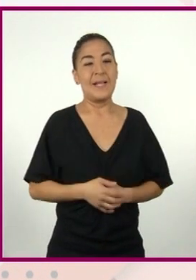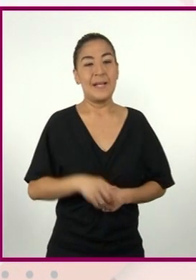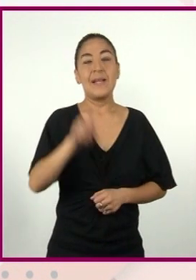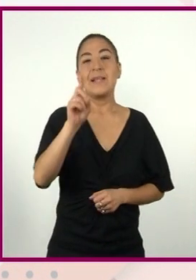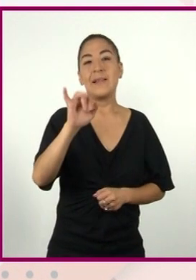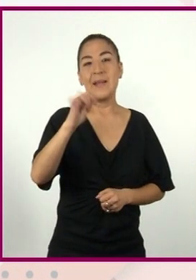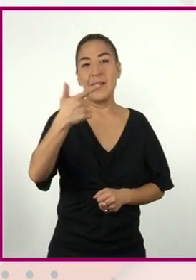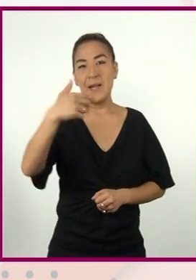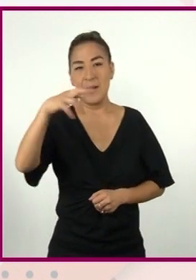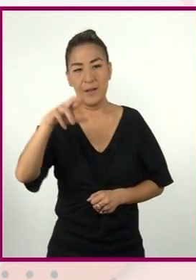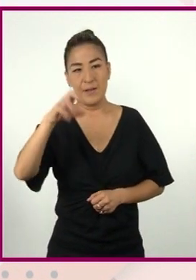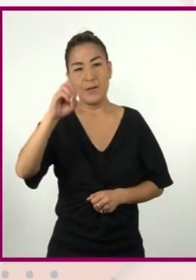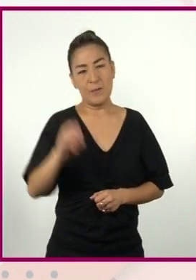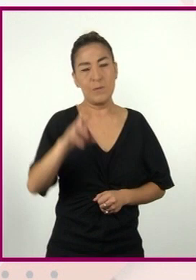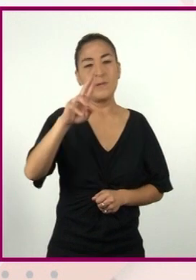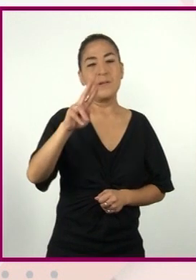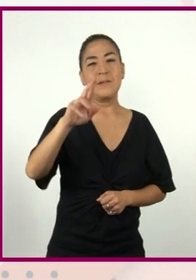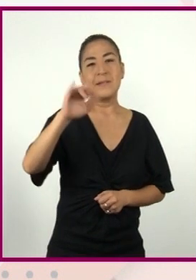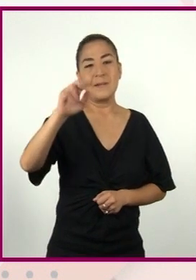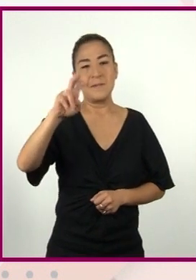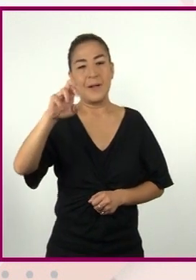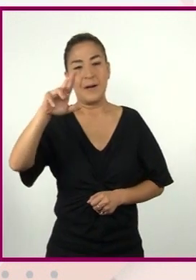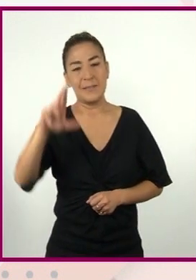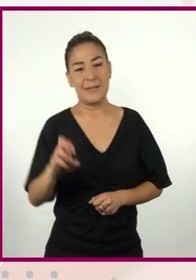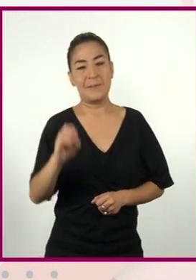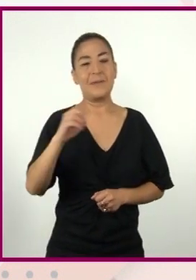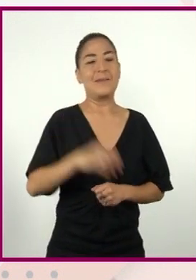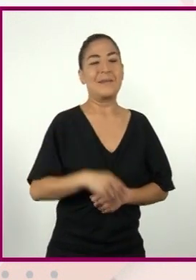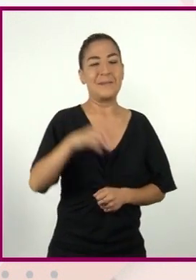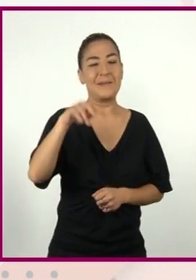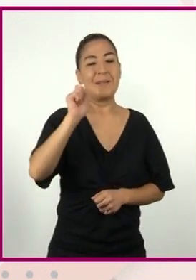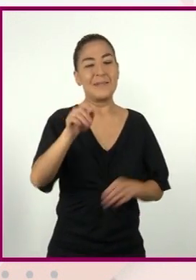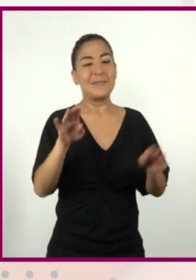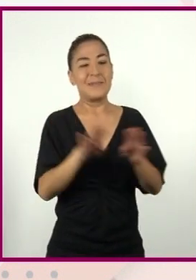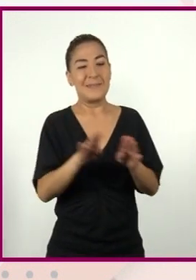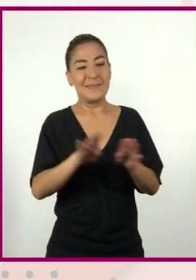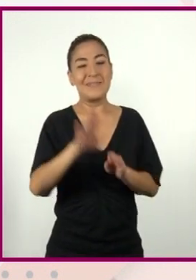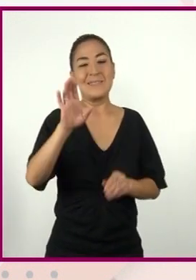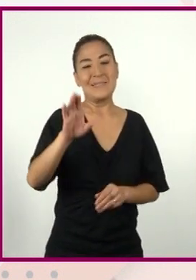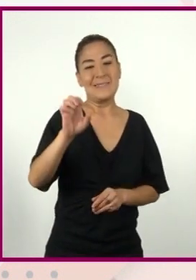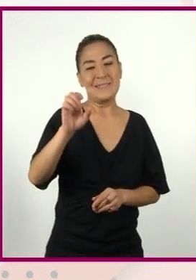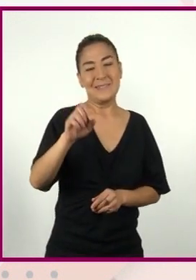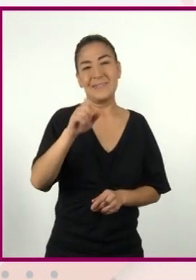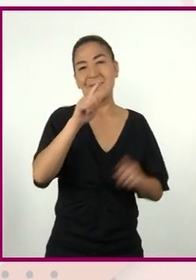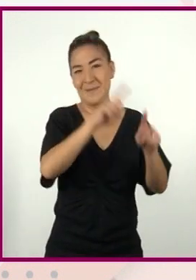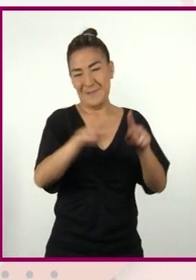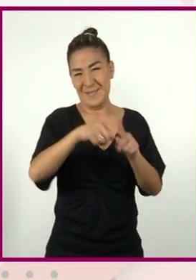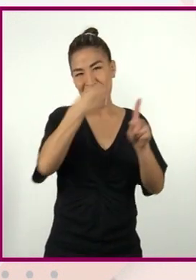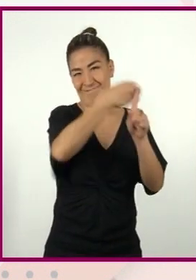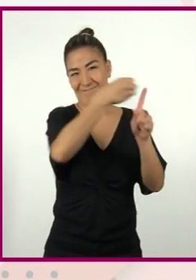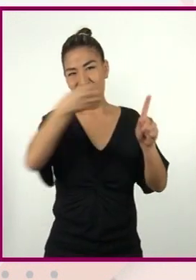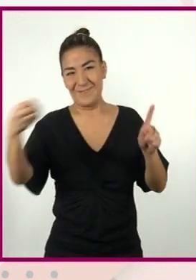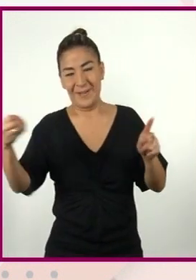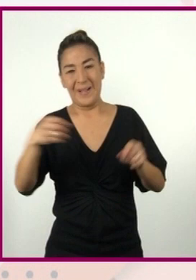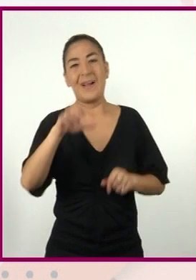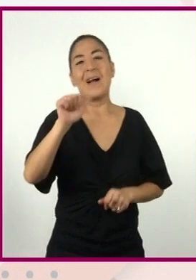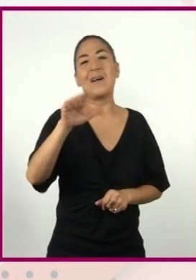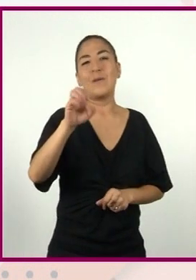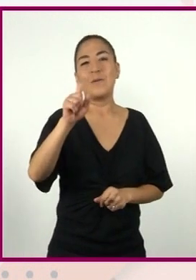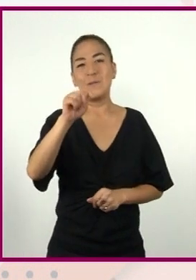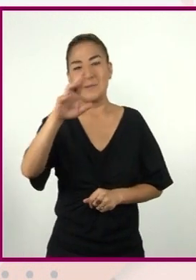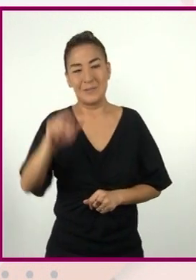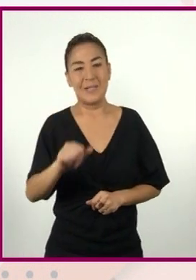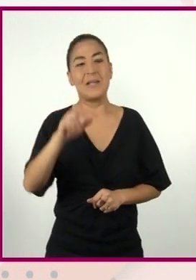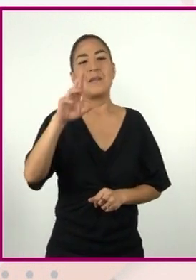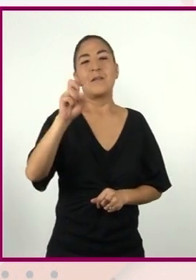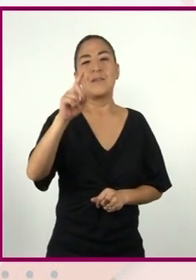la Concepción Juan Nepomuceno Estanislao de la Ribera y Barrientos Acosta y Rodríguez,